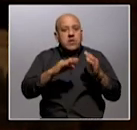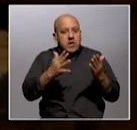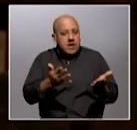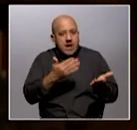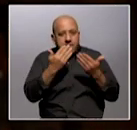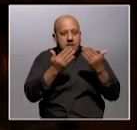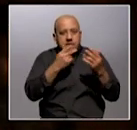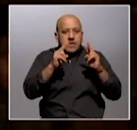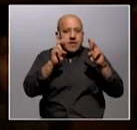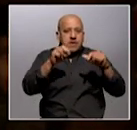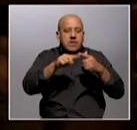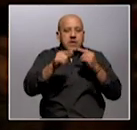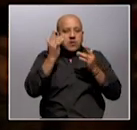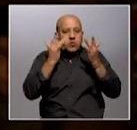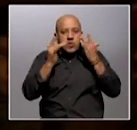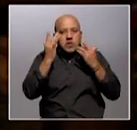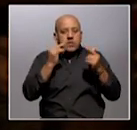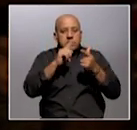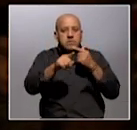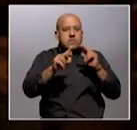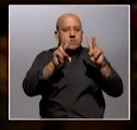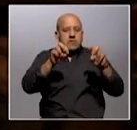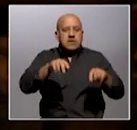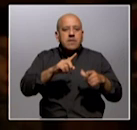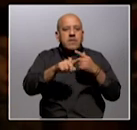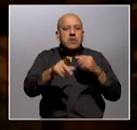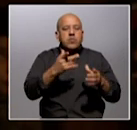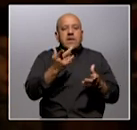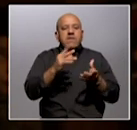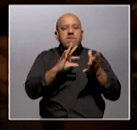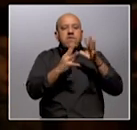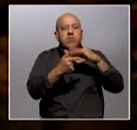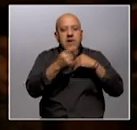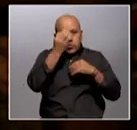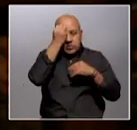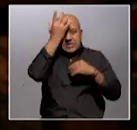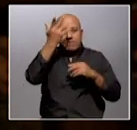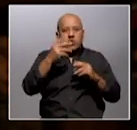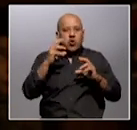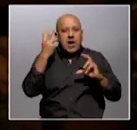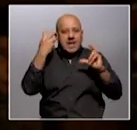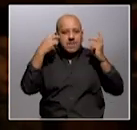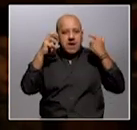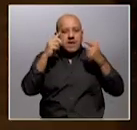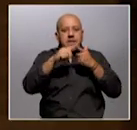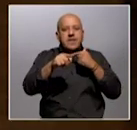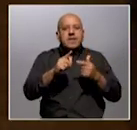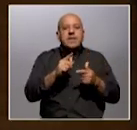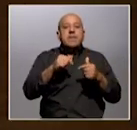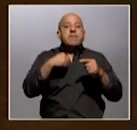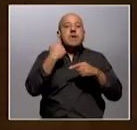perfección con la sutileza de su arte con un minimalismo literario que está a la par de maestros como perec y le ve